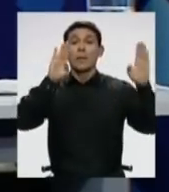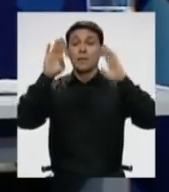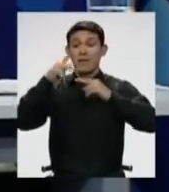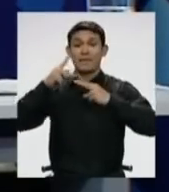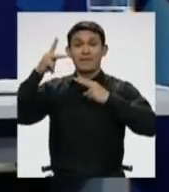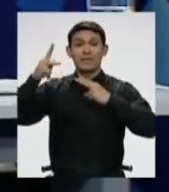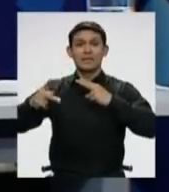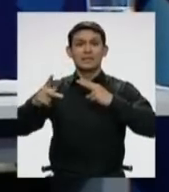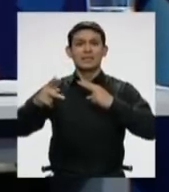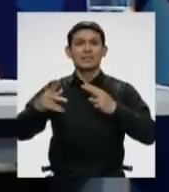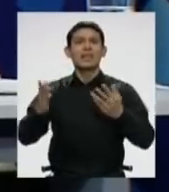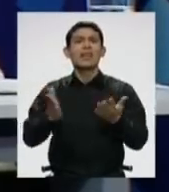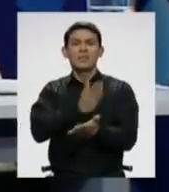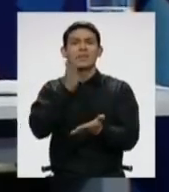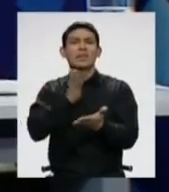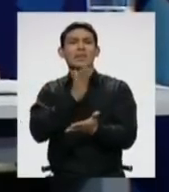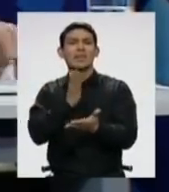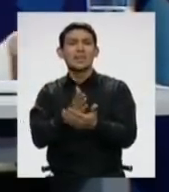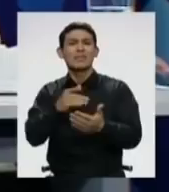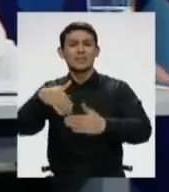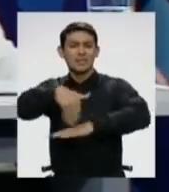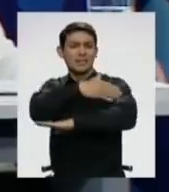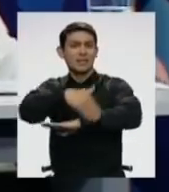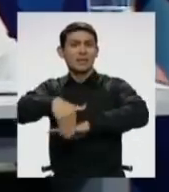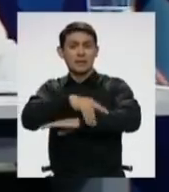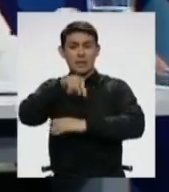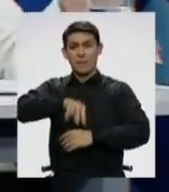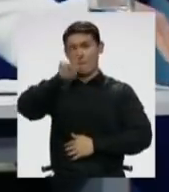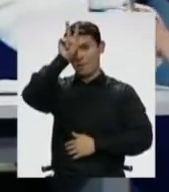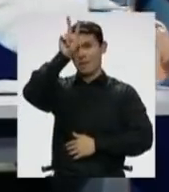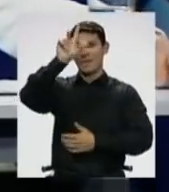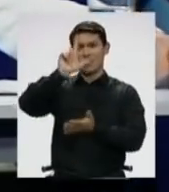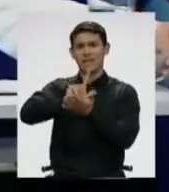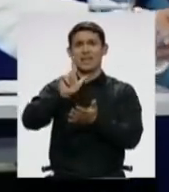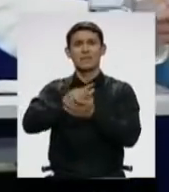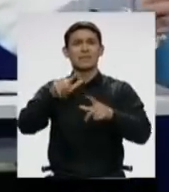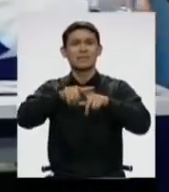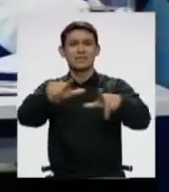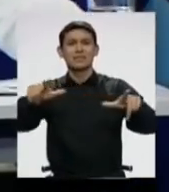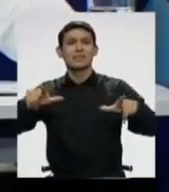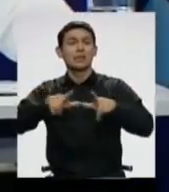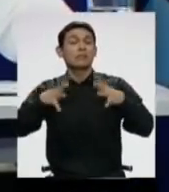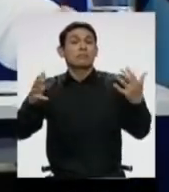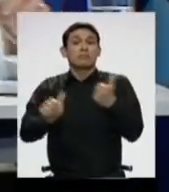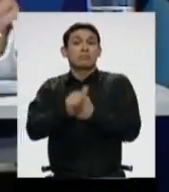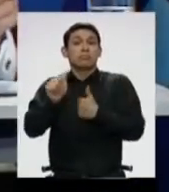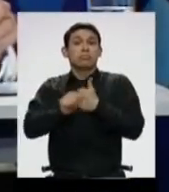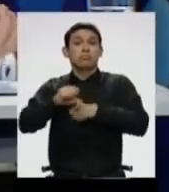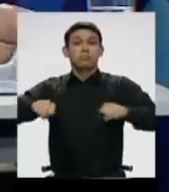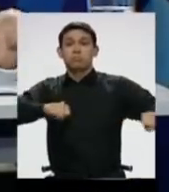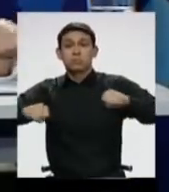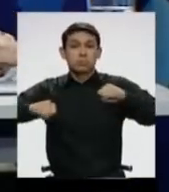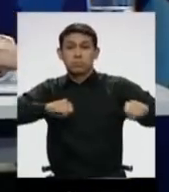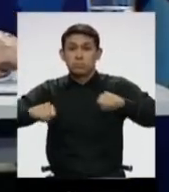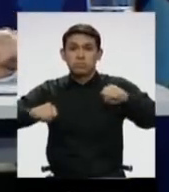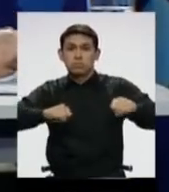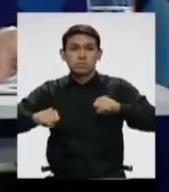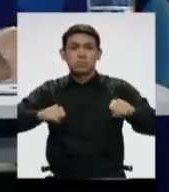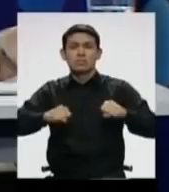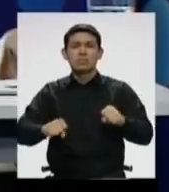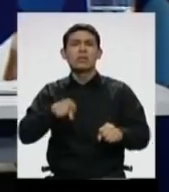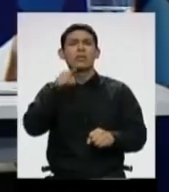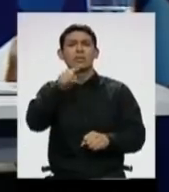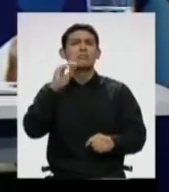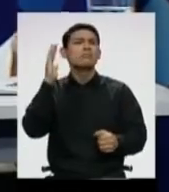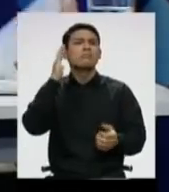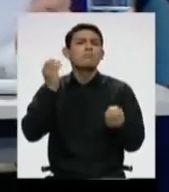vecinos, la habilitación urbana. El Perú y Lima está en una zona altamente sísmica. ¿Qué zonas de Lima usted ha identificado,